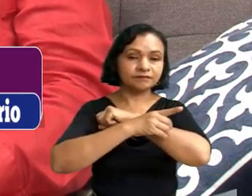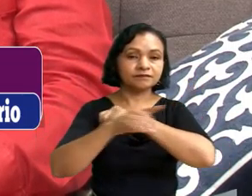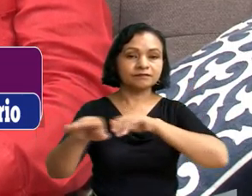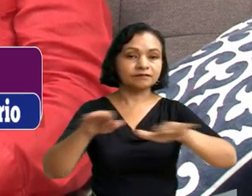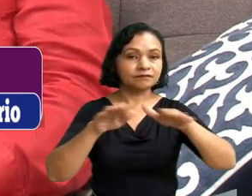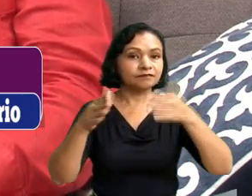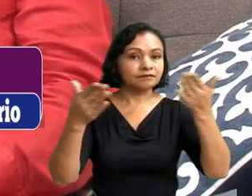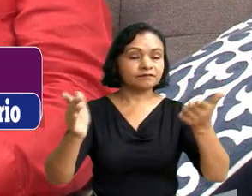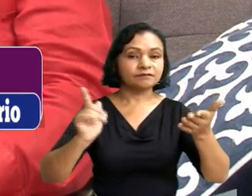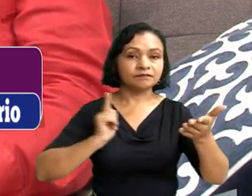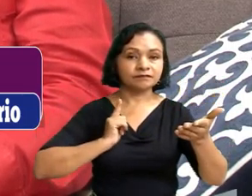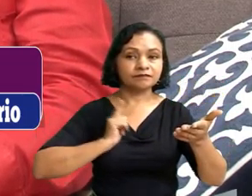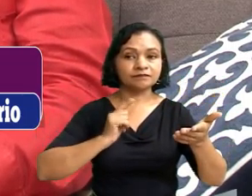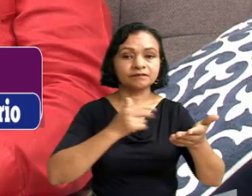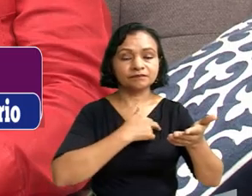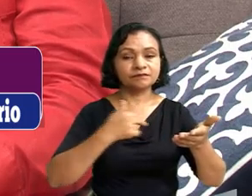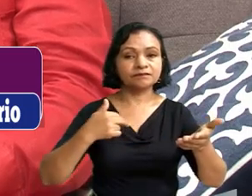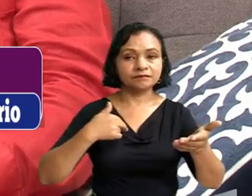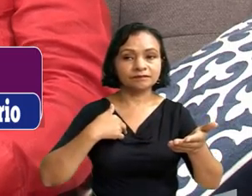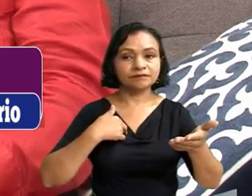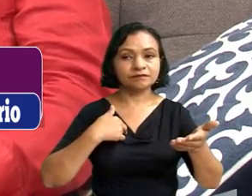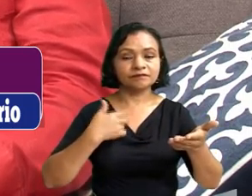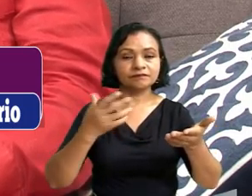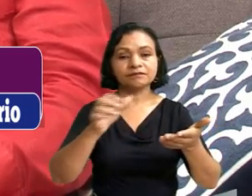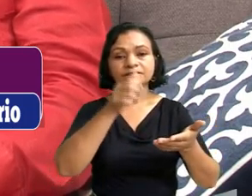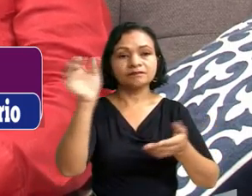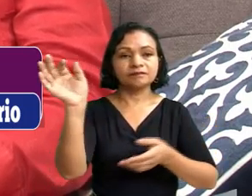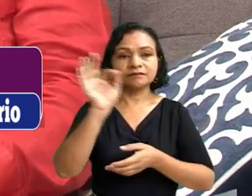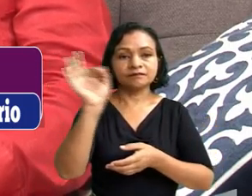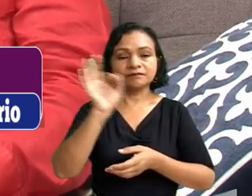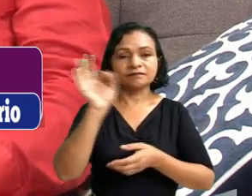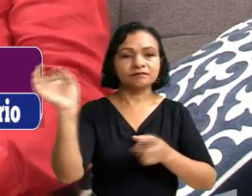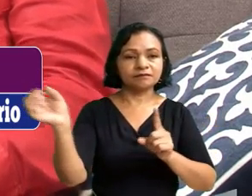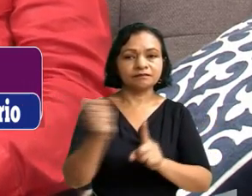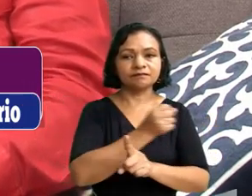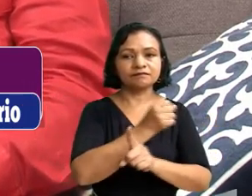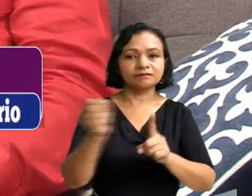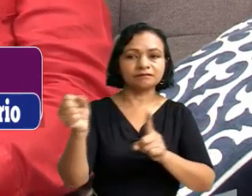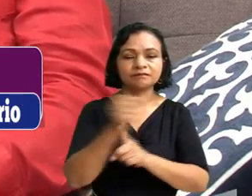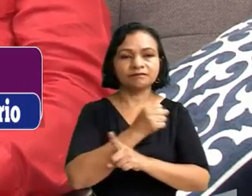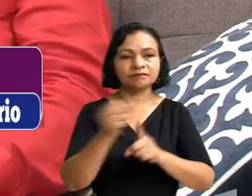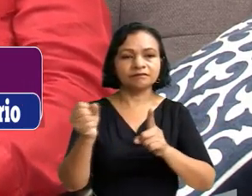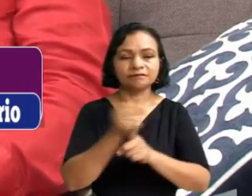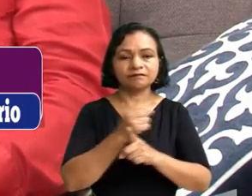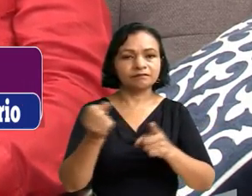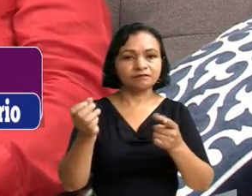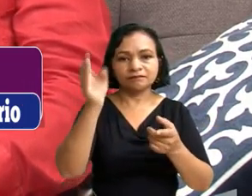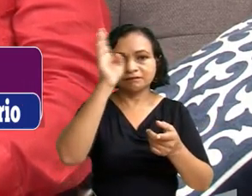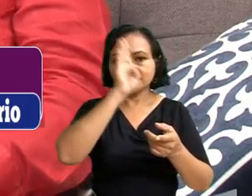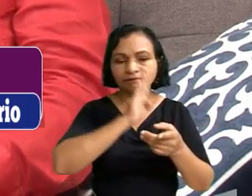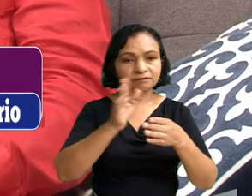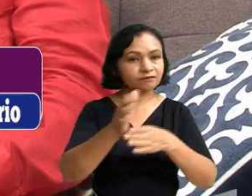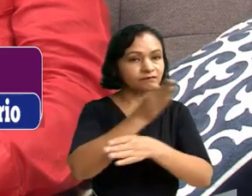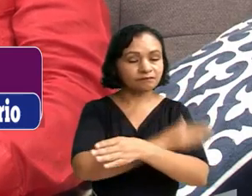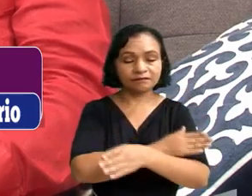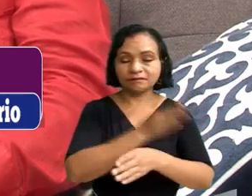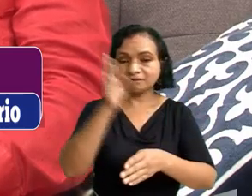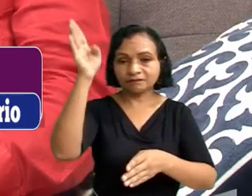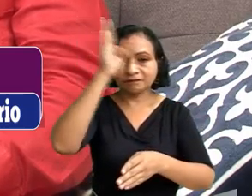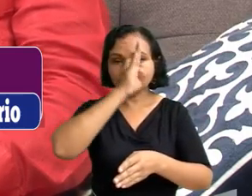todos tenían que intentarlo de otra manera forma violenta violenta de forma violenta nunca antes vista en la historia de nicaragua